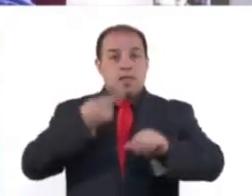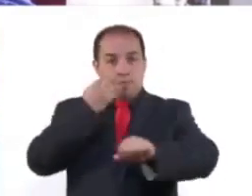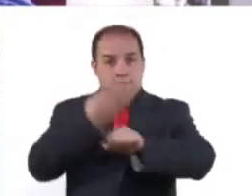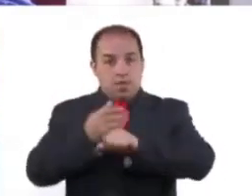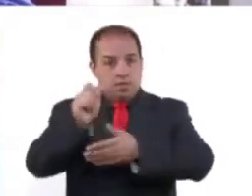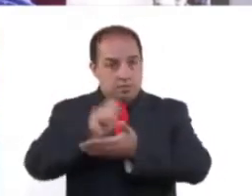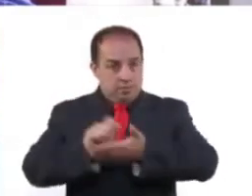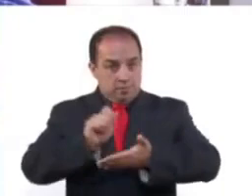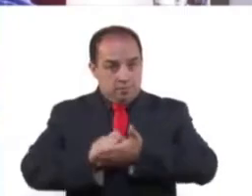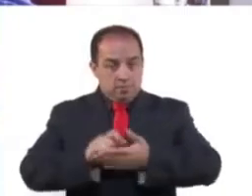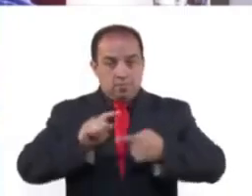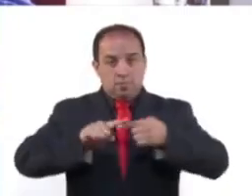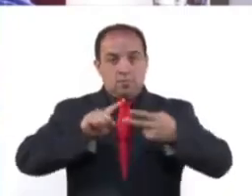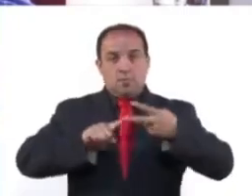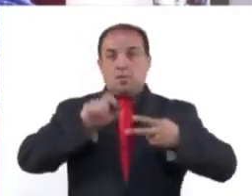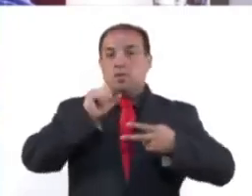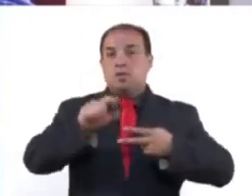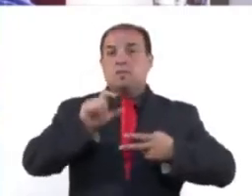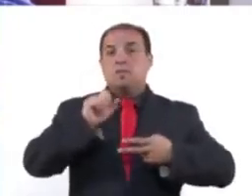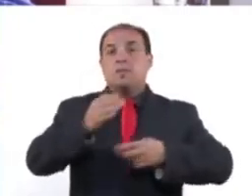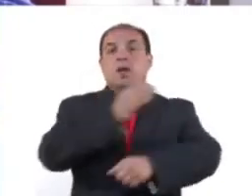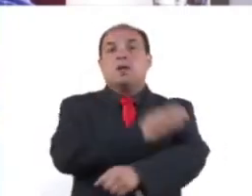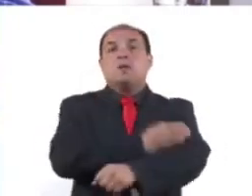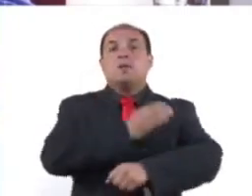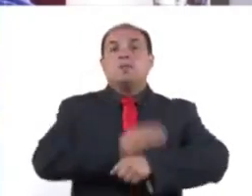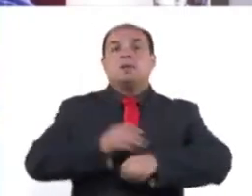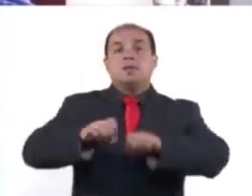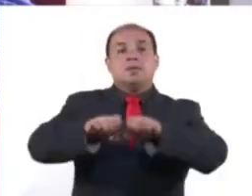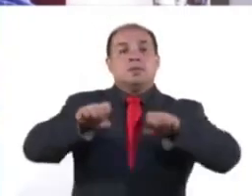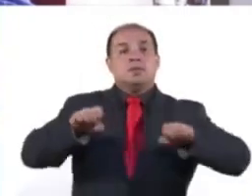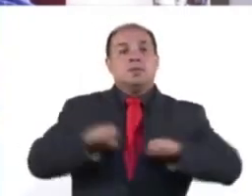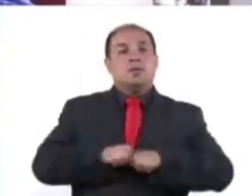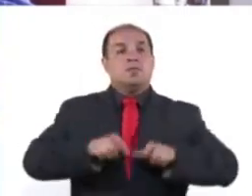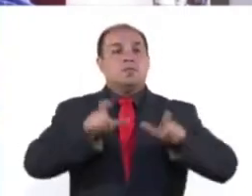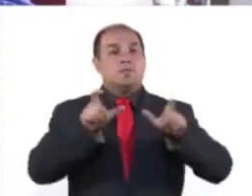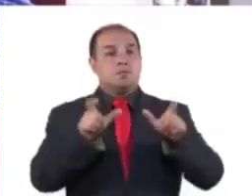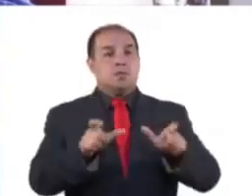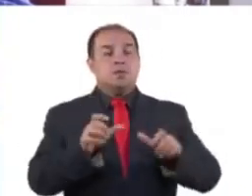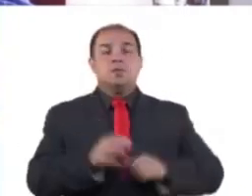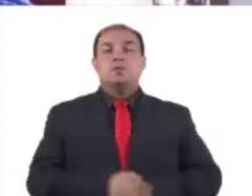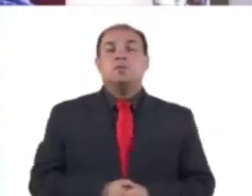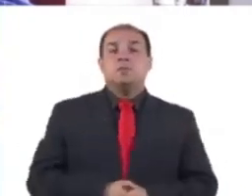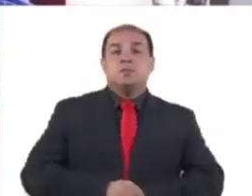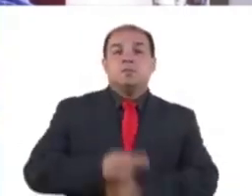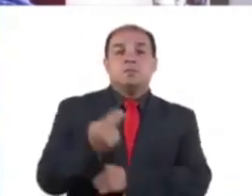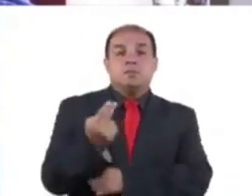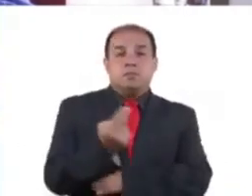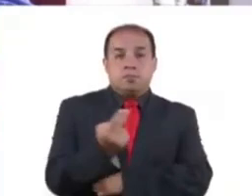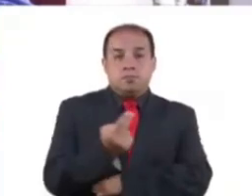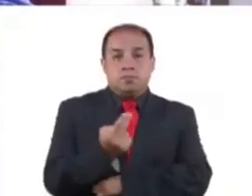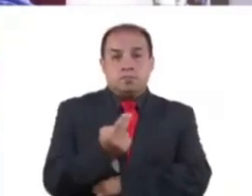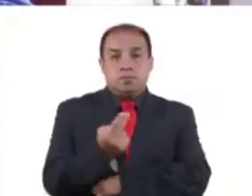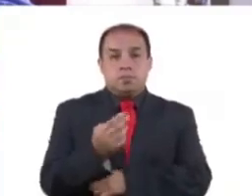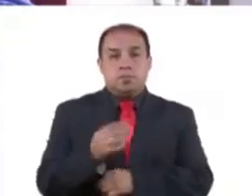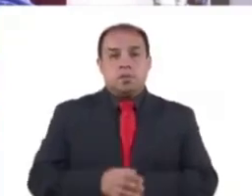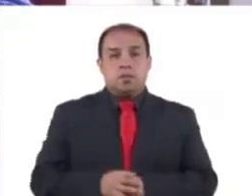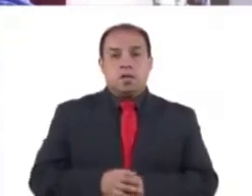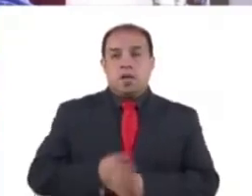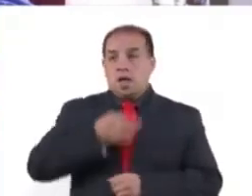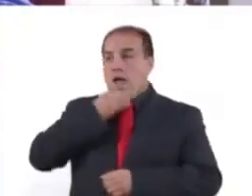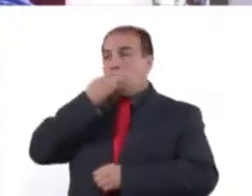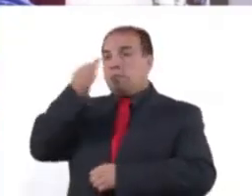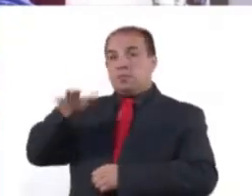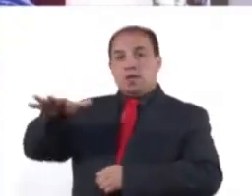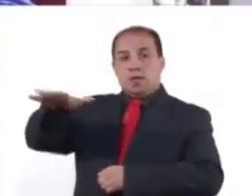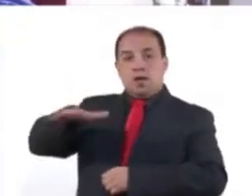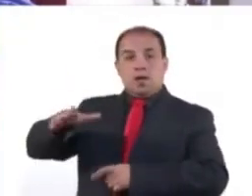y además con el acompañamiento del equipo de seguridad. Se tiene que dar cuenta al puesto de